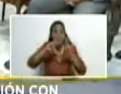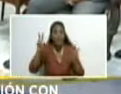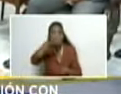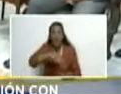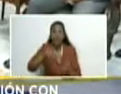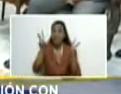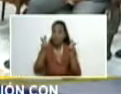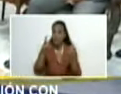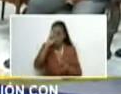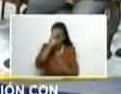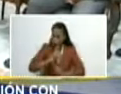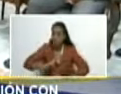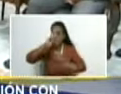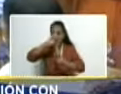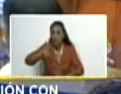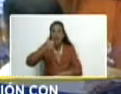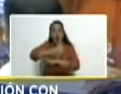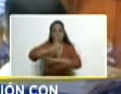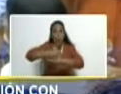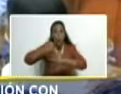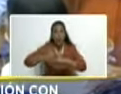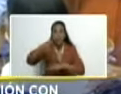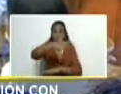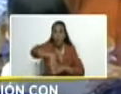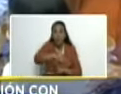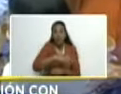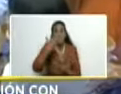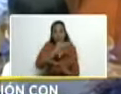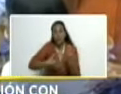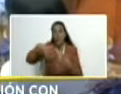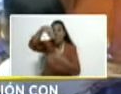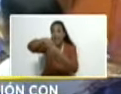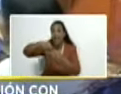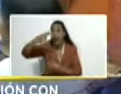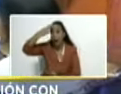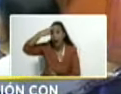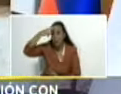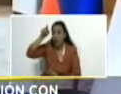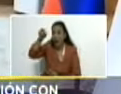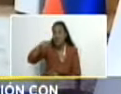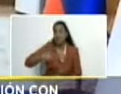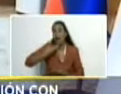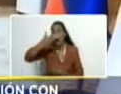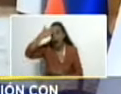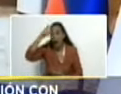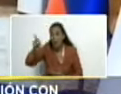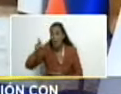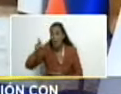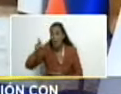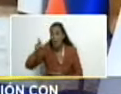términos de respeto. Autoridades de la Embajada de la República Bolivariana de Venezuela en Emiratos Árabes Unidos participaron el 26 de mayo del